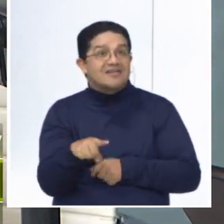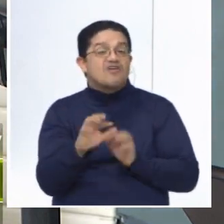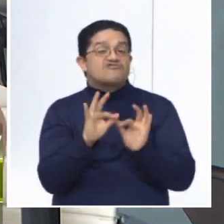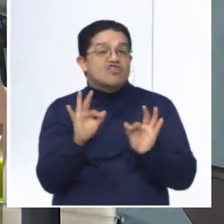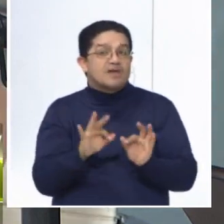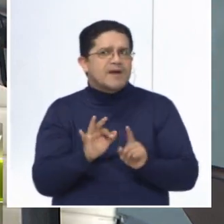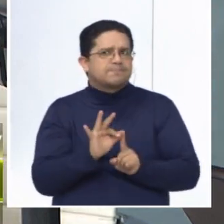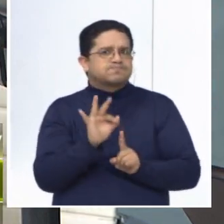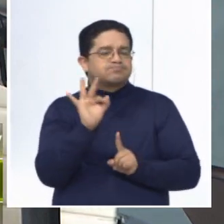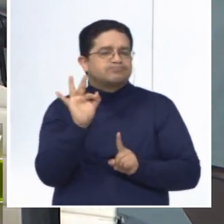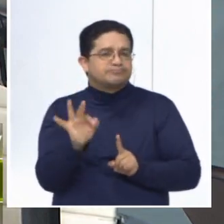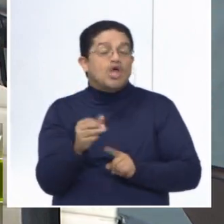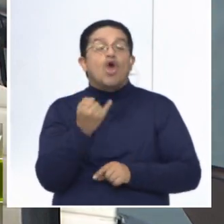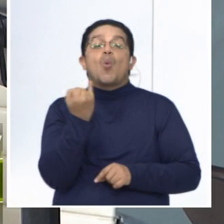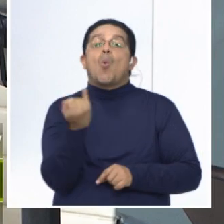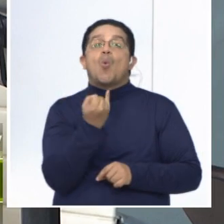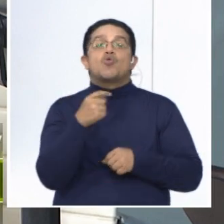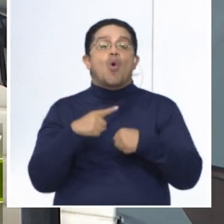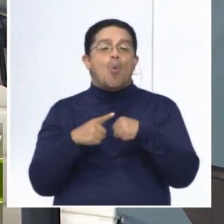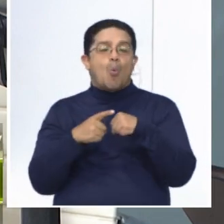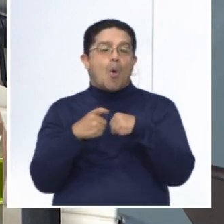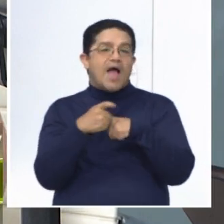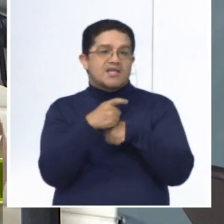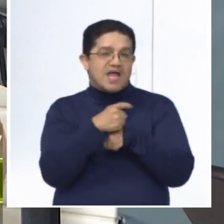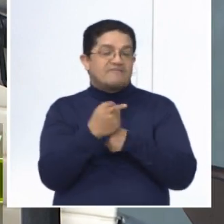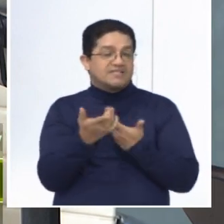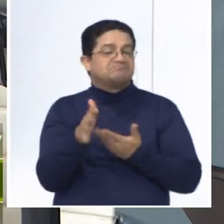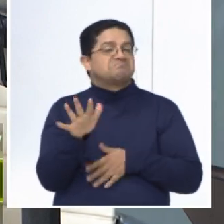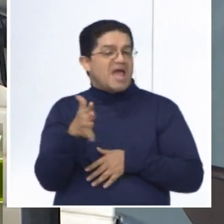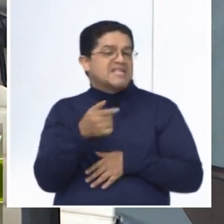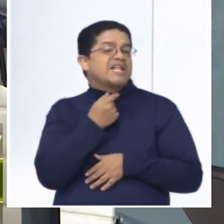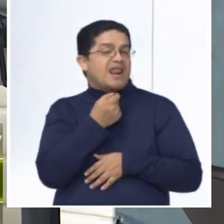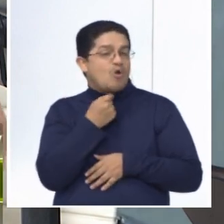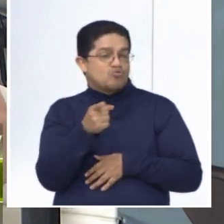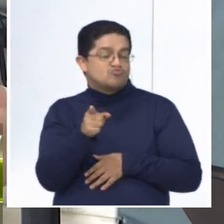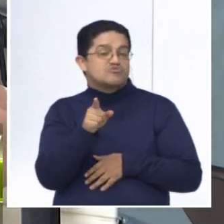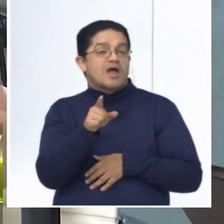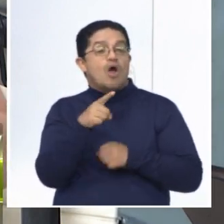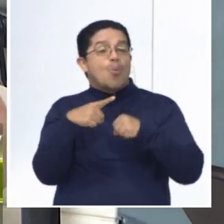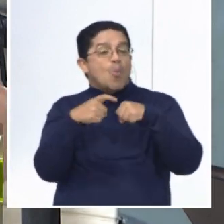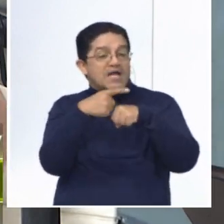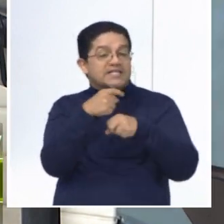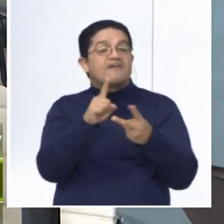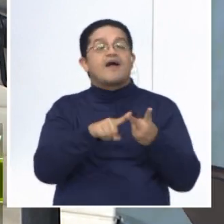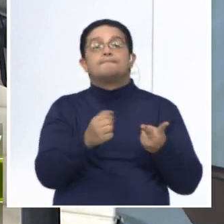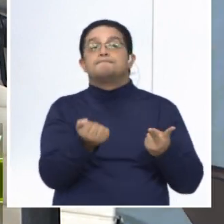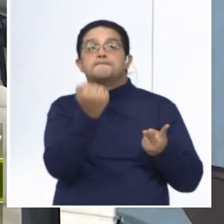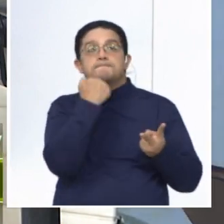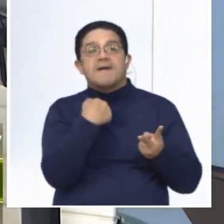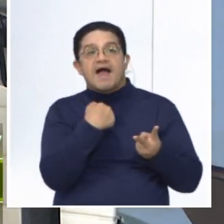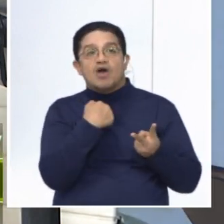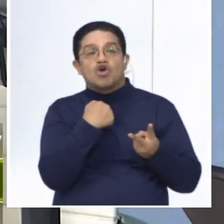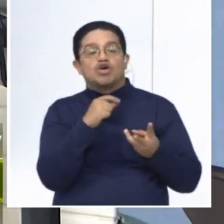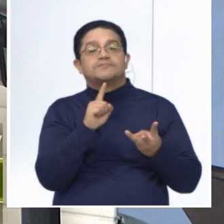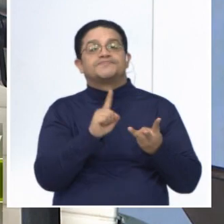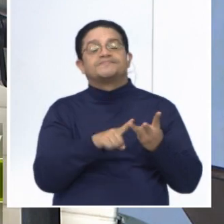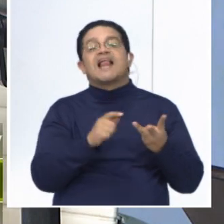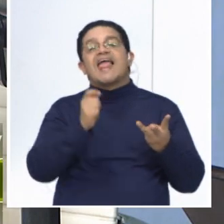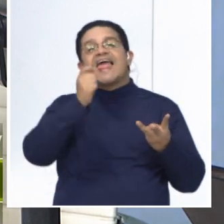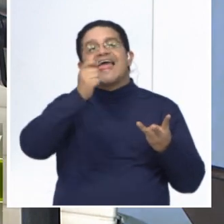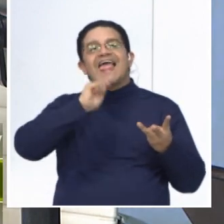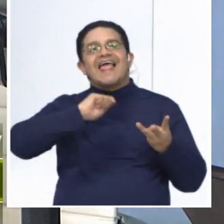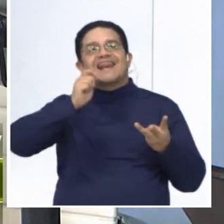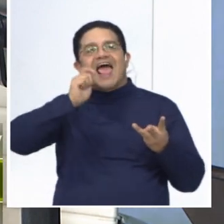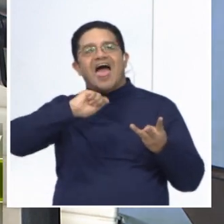oral por jugo de guayaba, como que parece que al chico le encanta la guayaba, jugo de mango también, heladitos de estos que